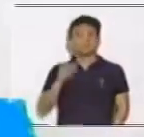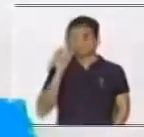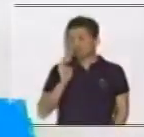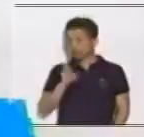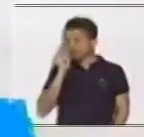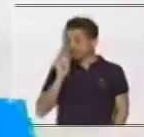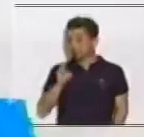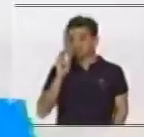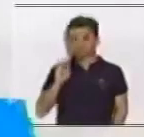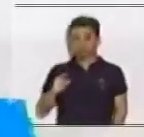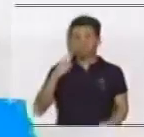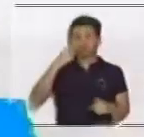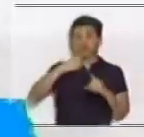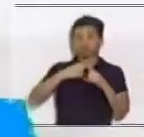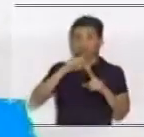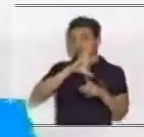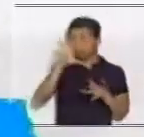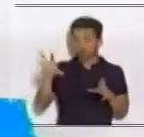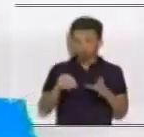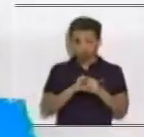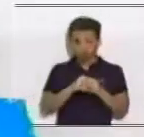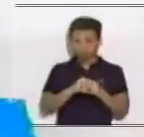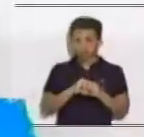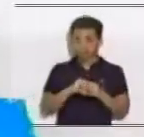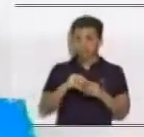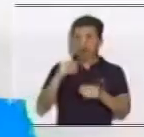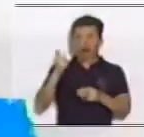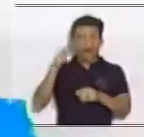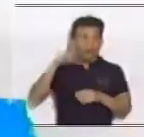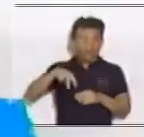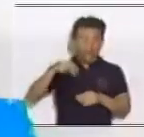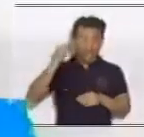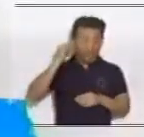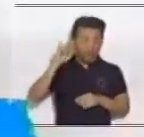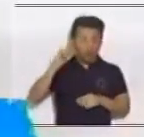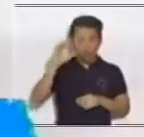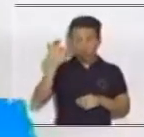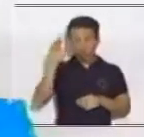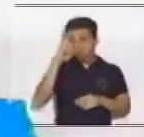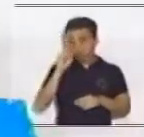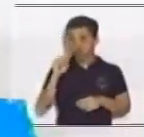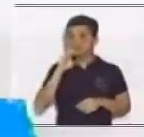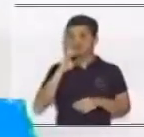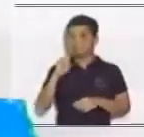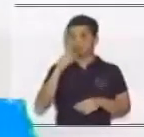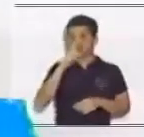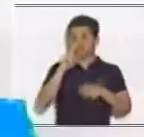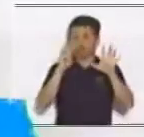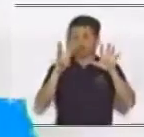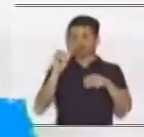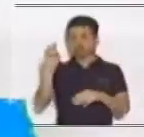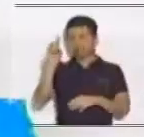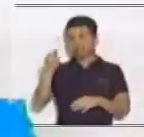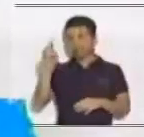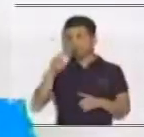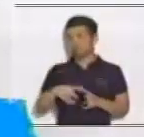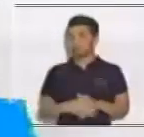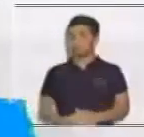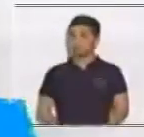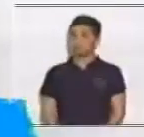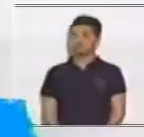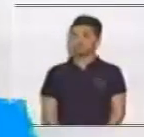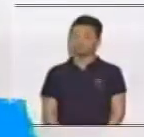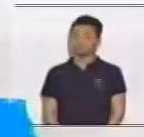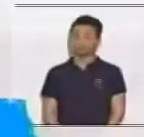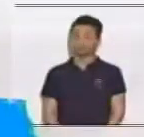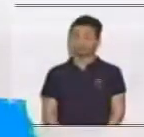de 180 grados. Solo que en este hay 90, 60 y 30. En el